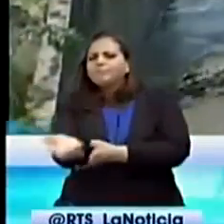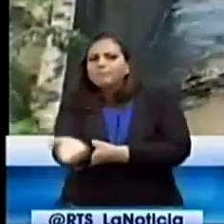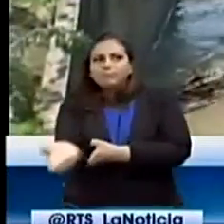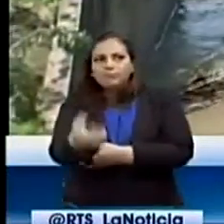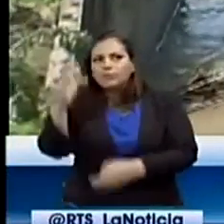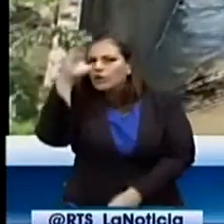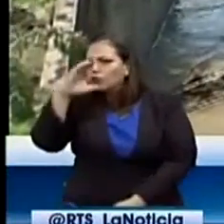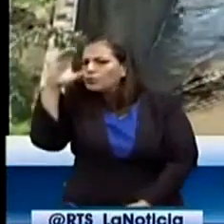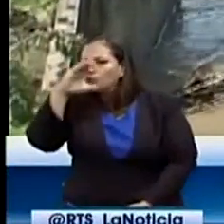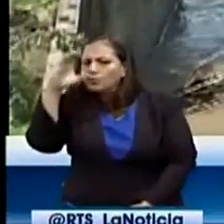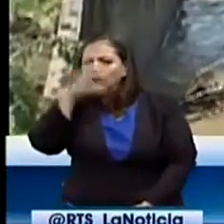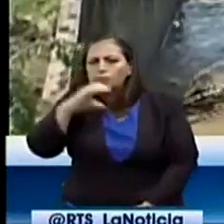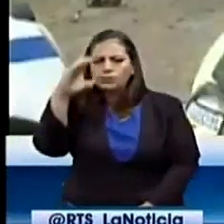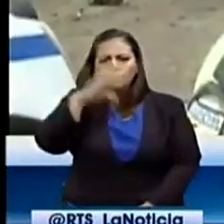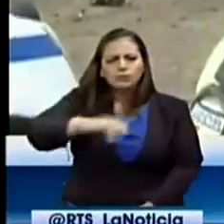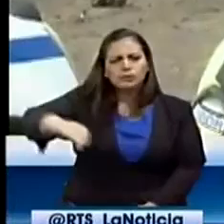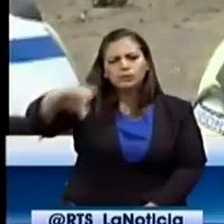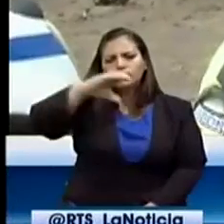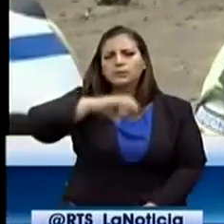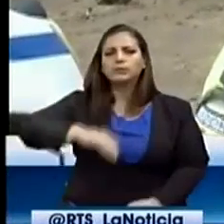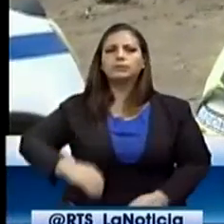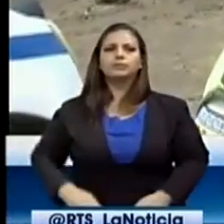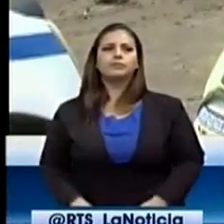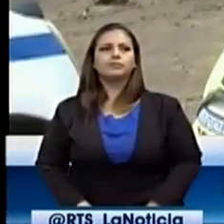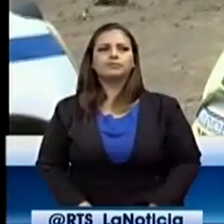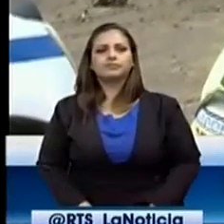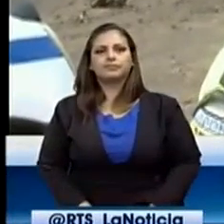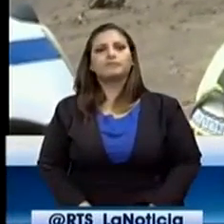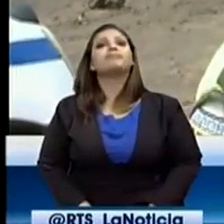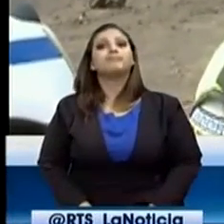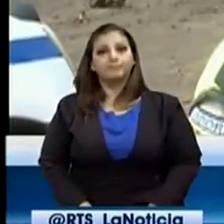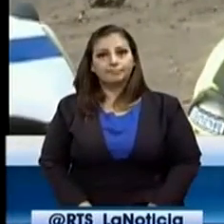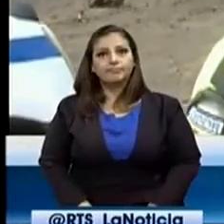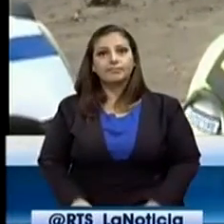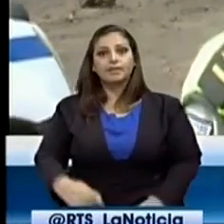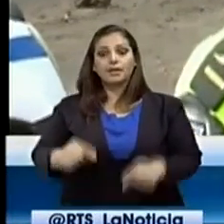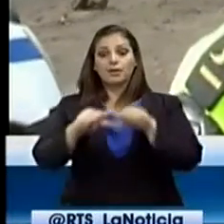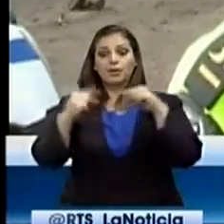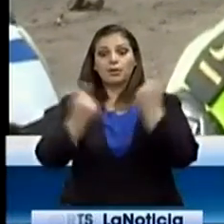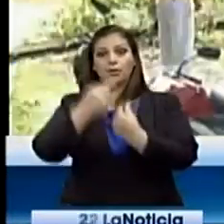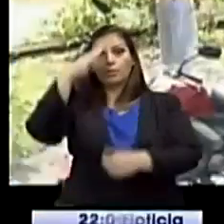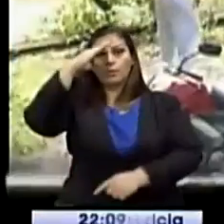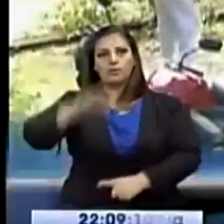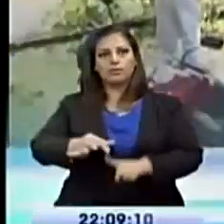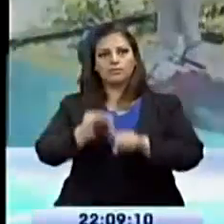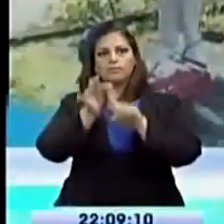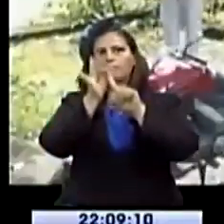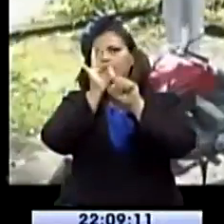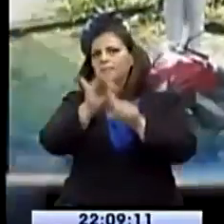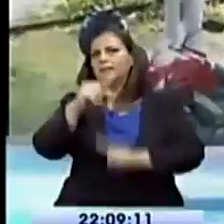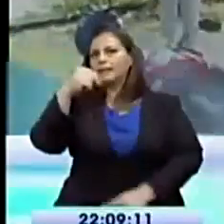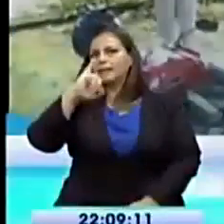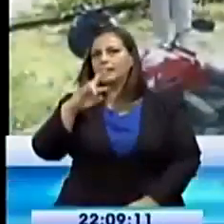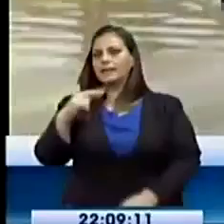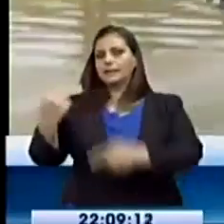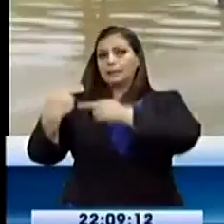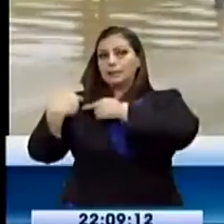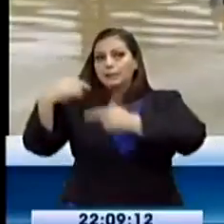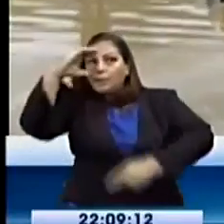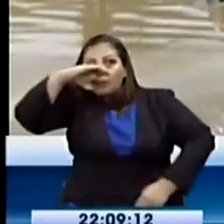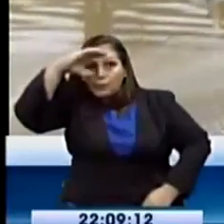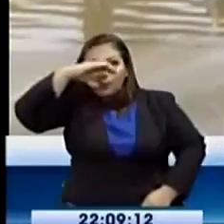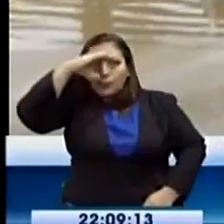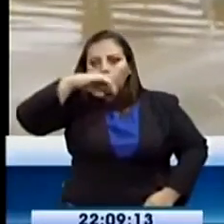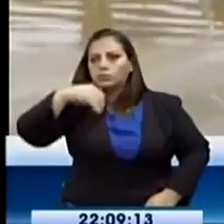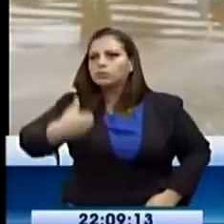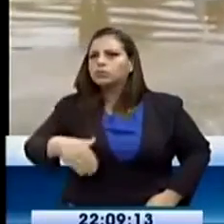del agua turbia y la palizada. Un personal de GIR especializado para lo que es búsqueda y rescate. La abuela, quien estaba al cuidado, cuenta